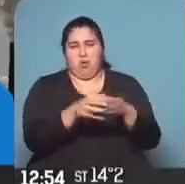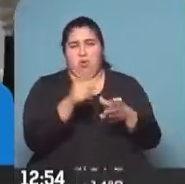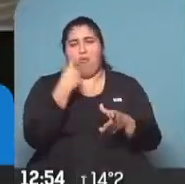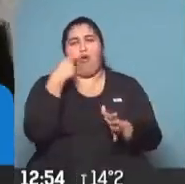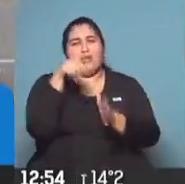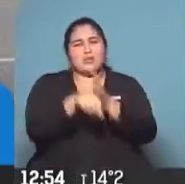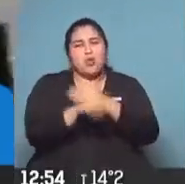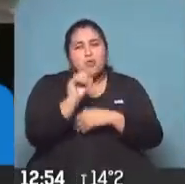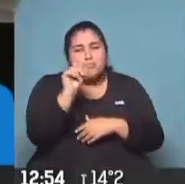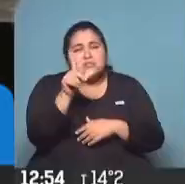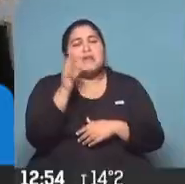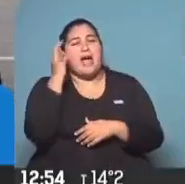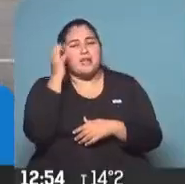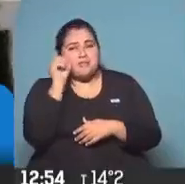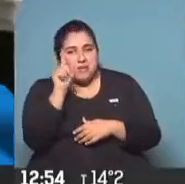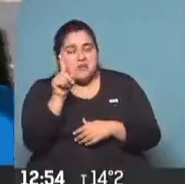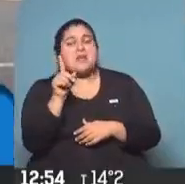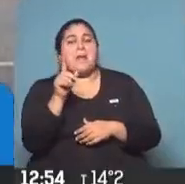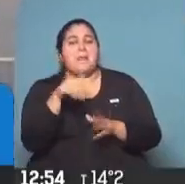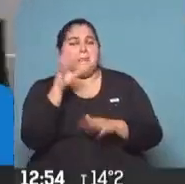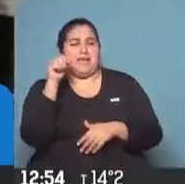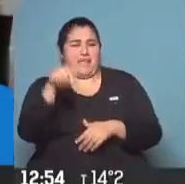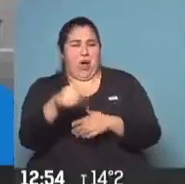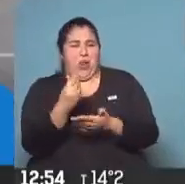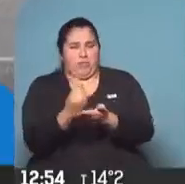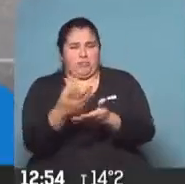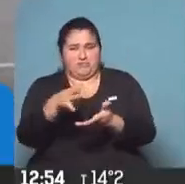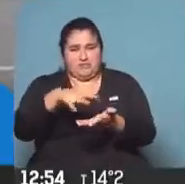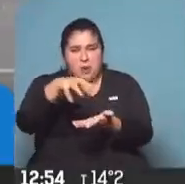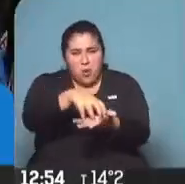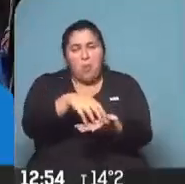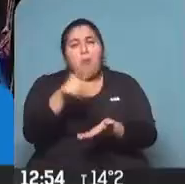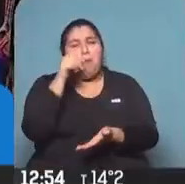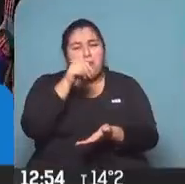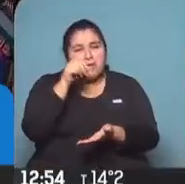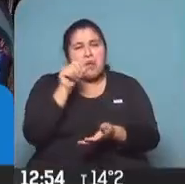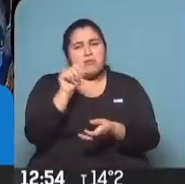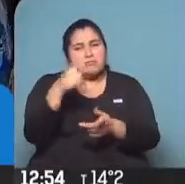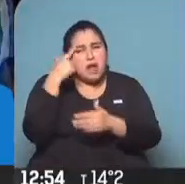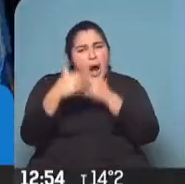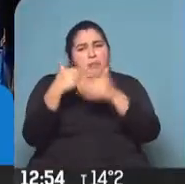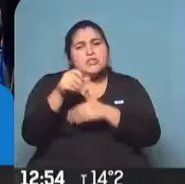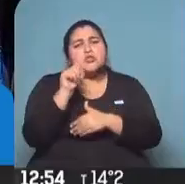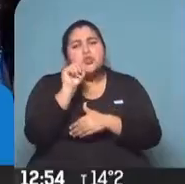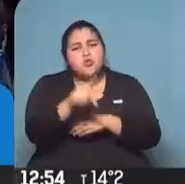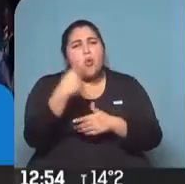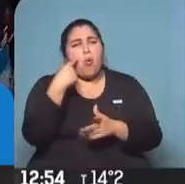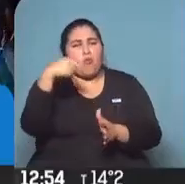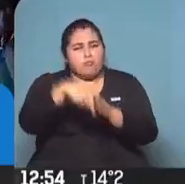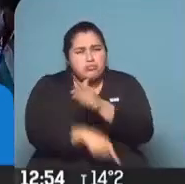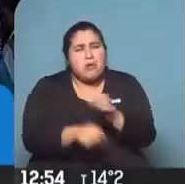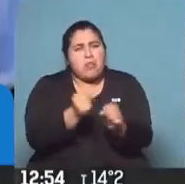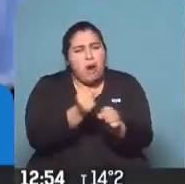actualmente en su asiento en la base naval de mar del plata los bustos prácticos capacitado para realizar emisiones submarinas y